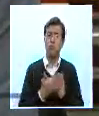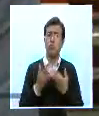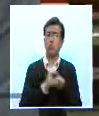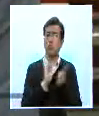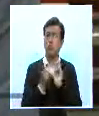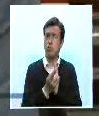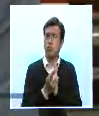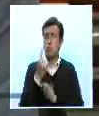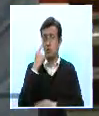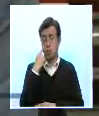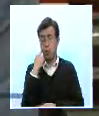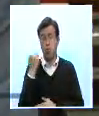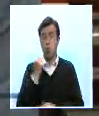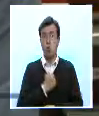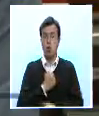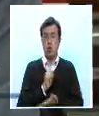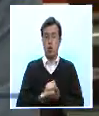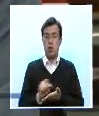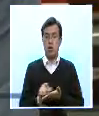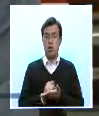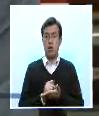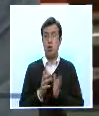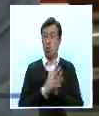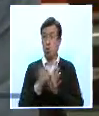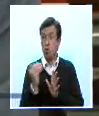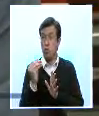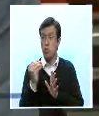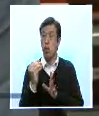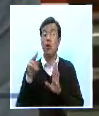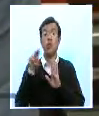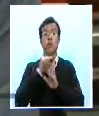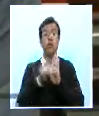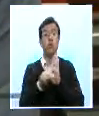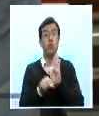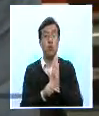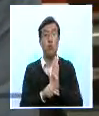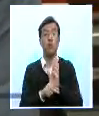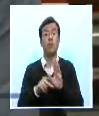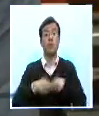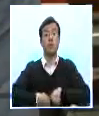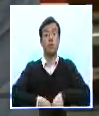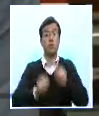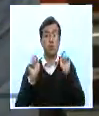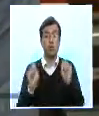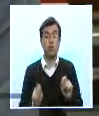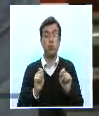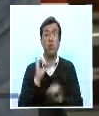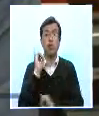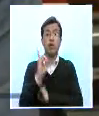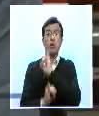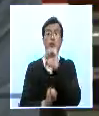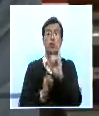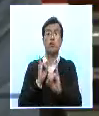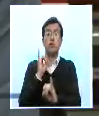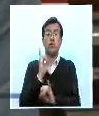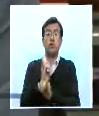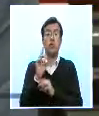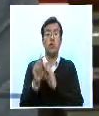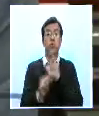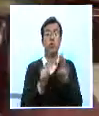tipificar los delitos de propiedad intelectual por digamos normas que están vigentes en función de los convenios con la organización mundial de comercio o el denominado